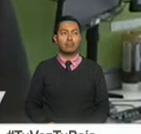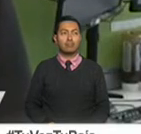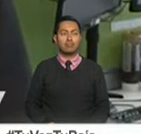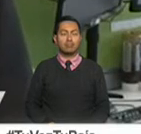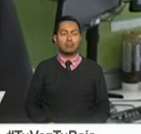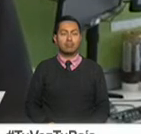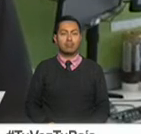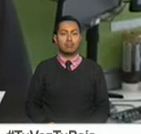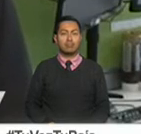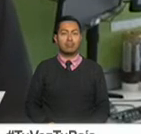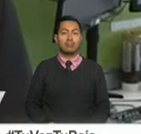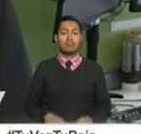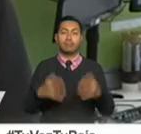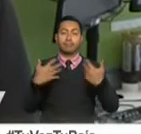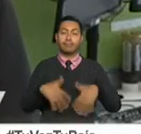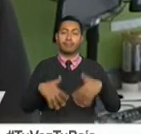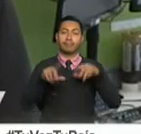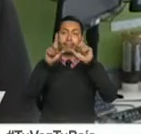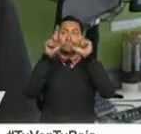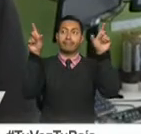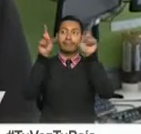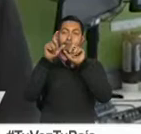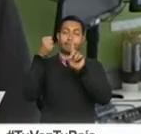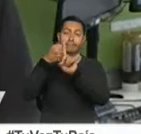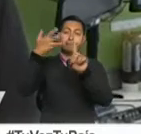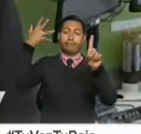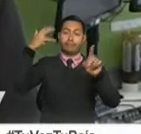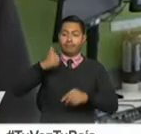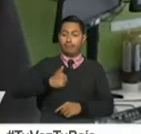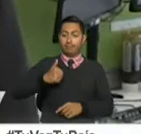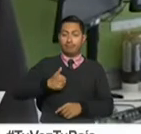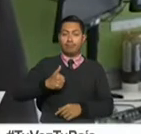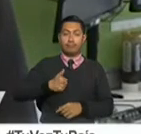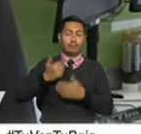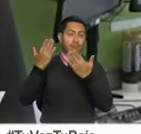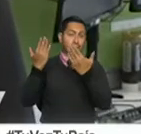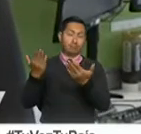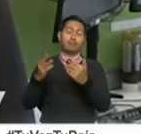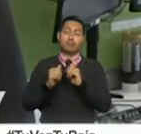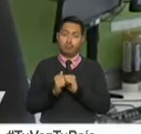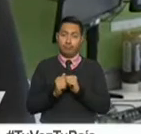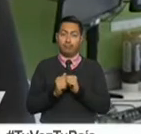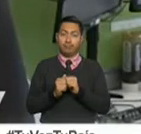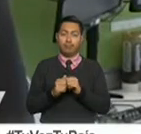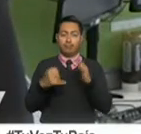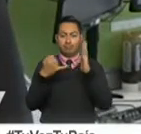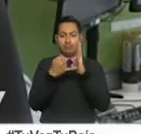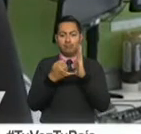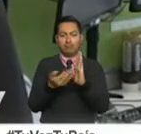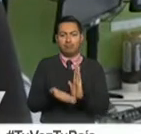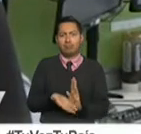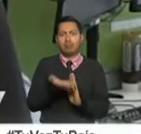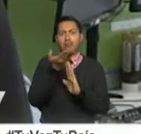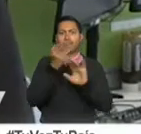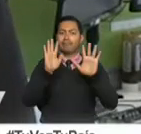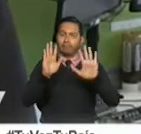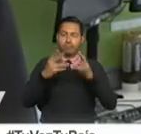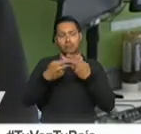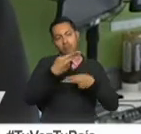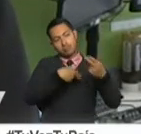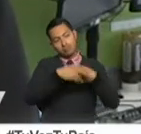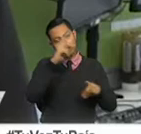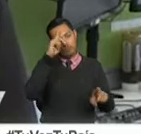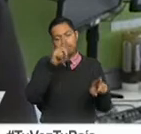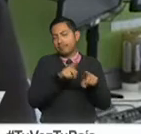Es un gran golpe para Bombardier, para Canadá, para Irlanda del Norte y para Theresa May. Aún se va a negociar de nuevo y a lo mejor se llega a